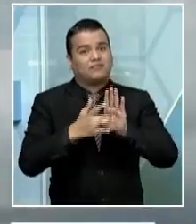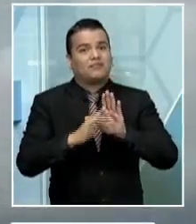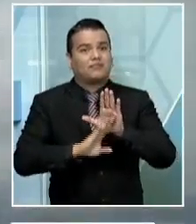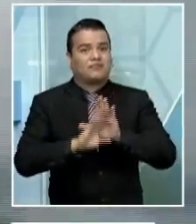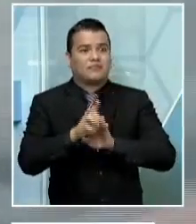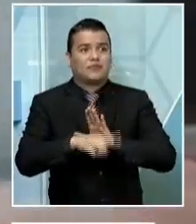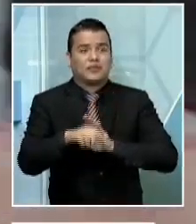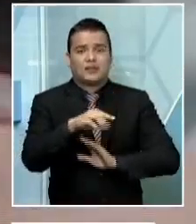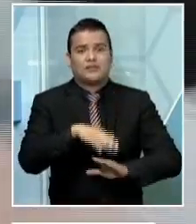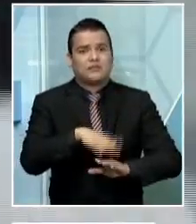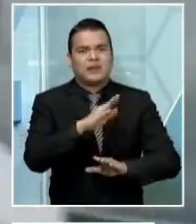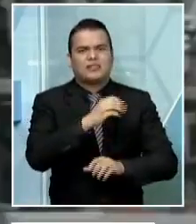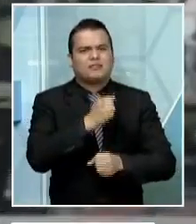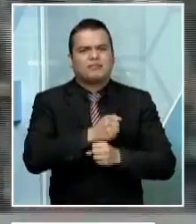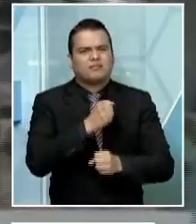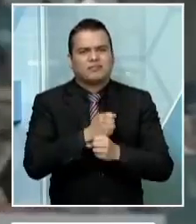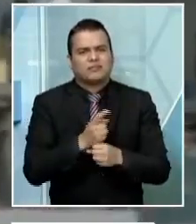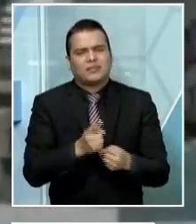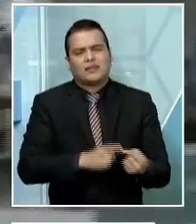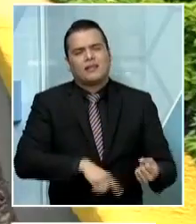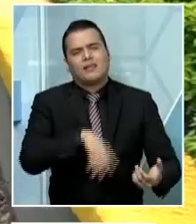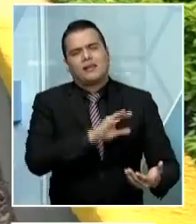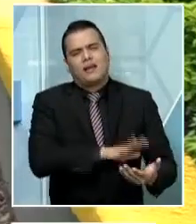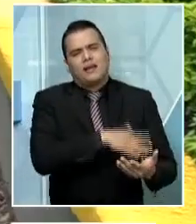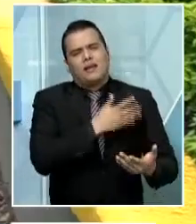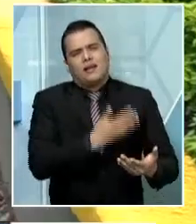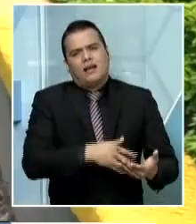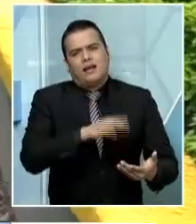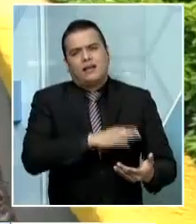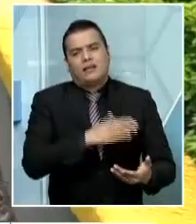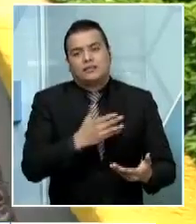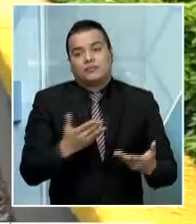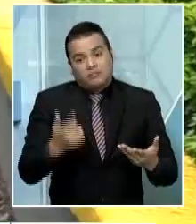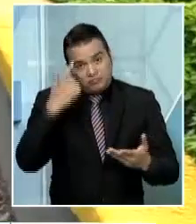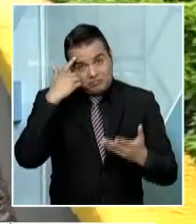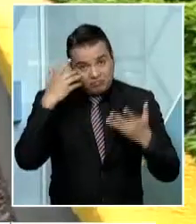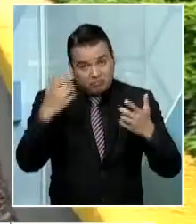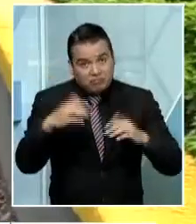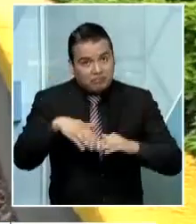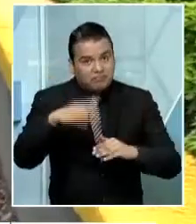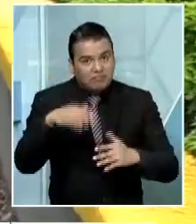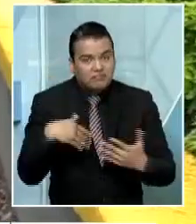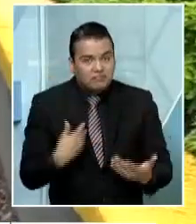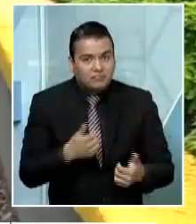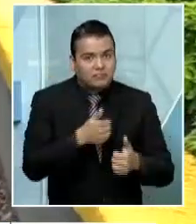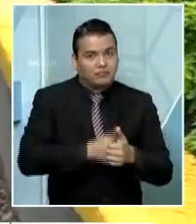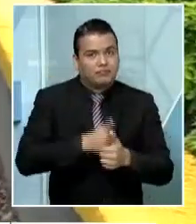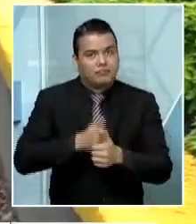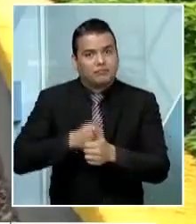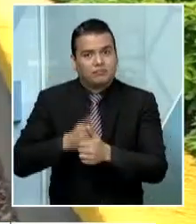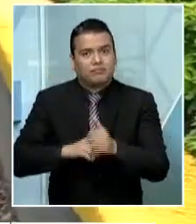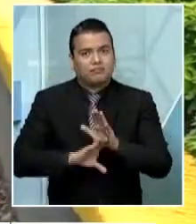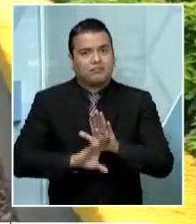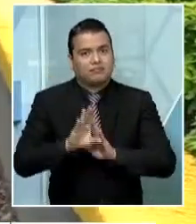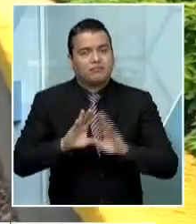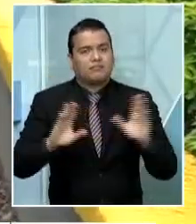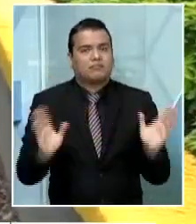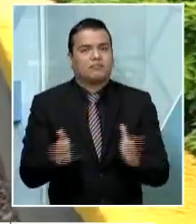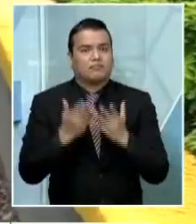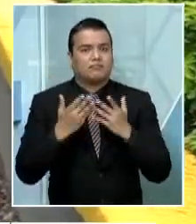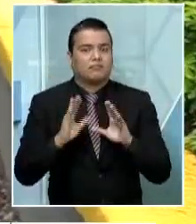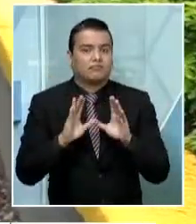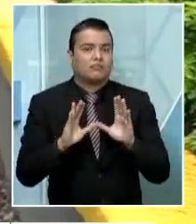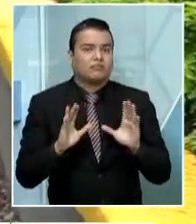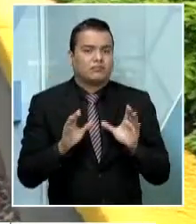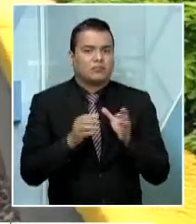la mayoría son músicos del distrito. La expectativa es seguir creciendo individualmente y grupalmente, la agrupación Cantares